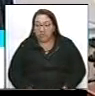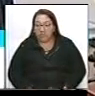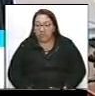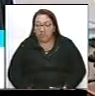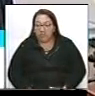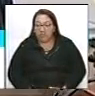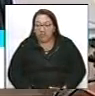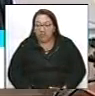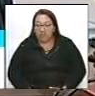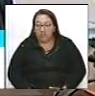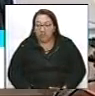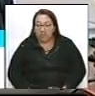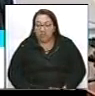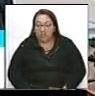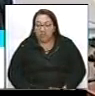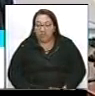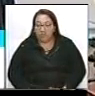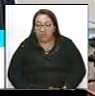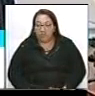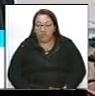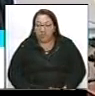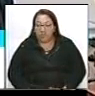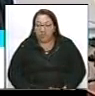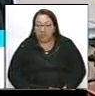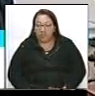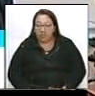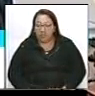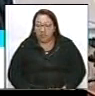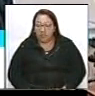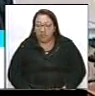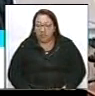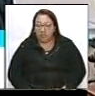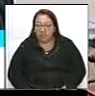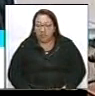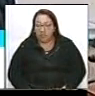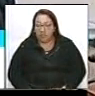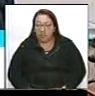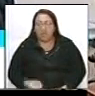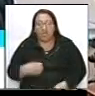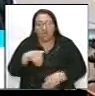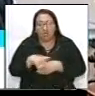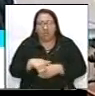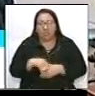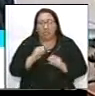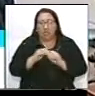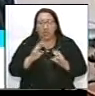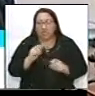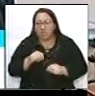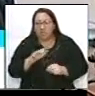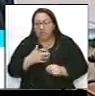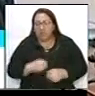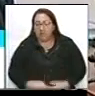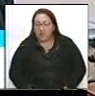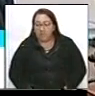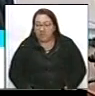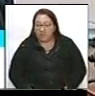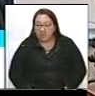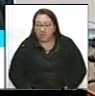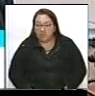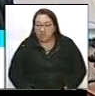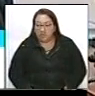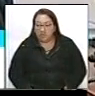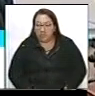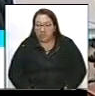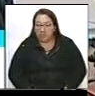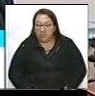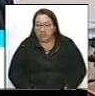caso, es un tema que ya lo votaremos y tomaremos la decisión. Yo quiero hacer una aclaración que sí me parece que tiene